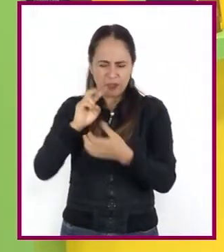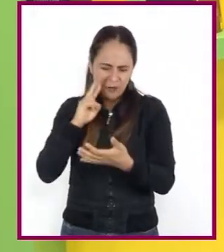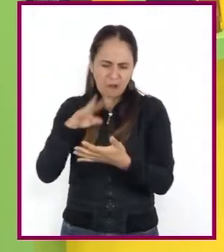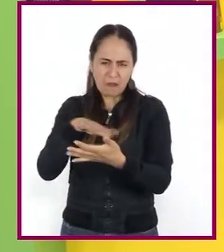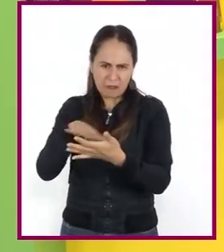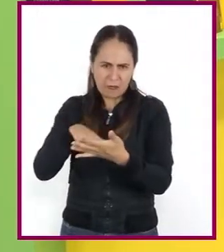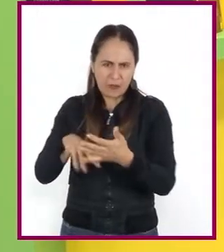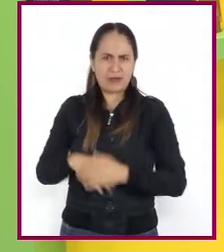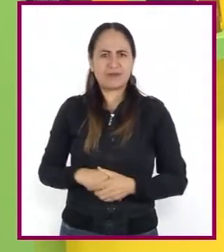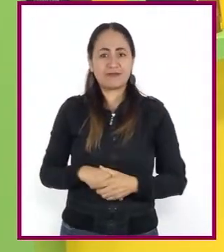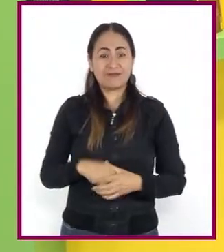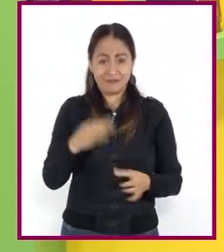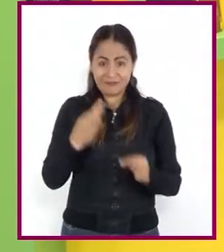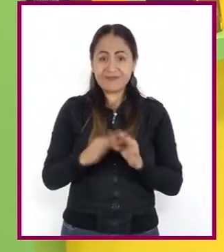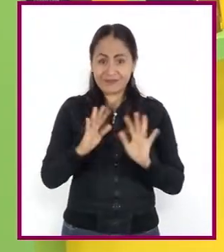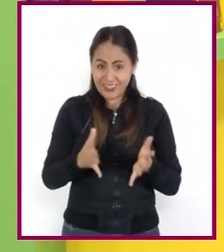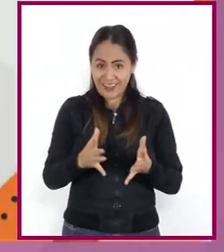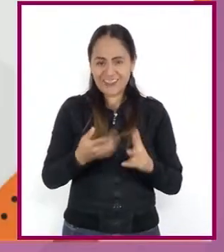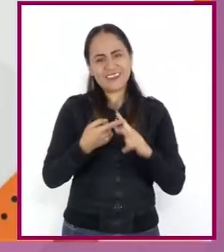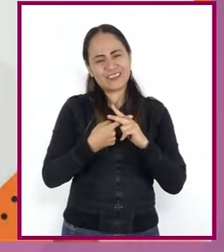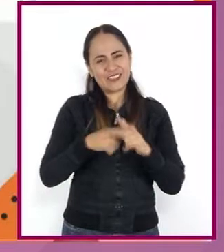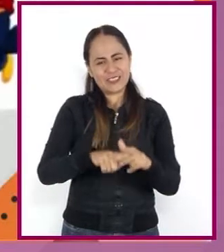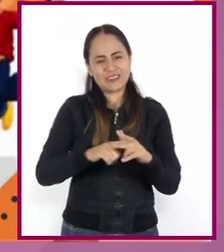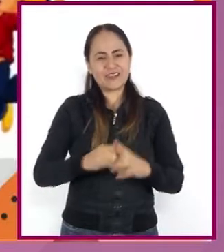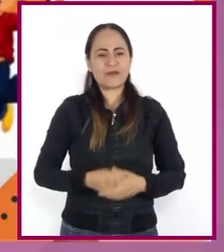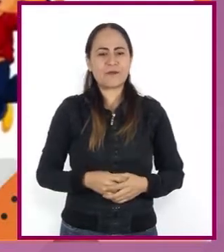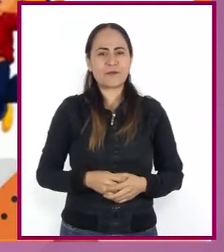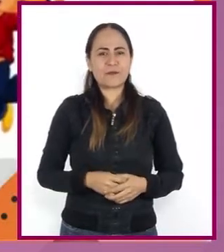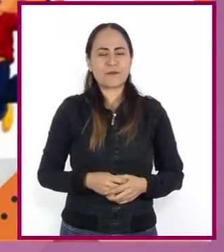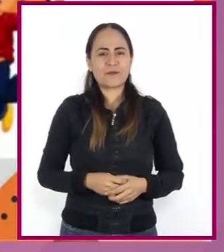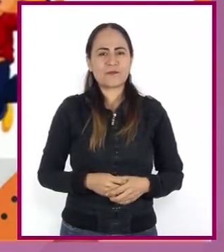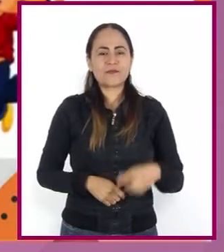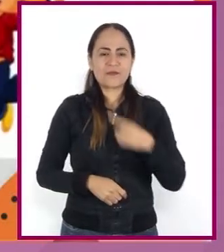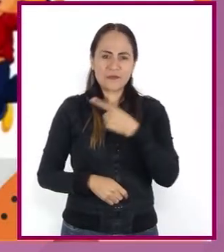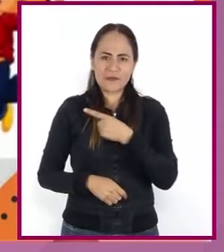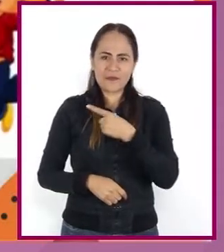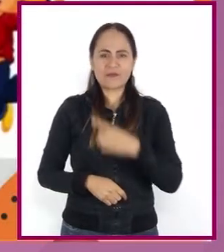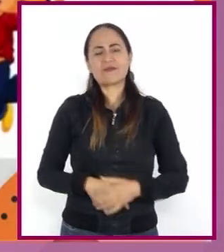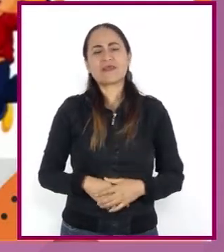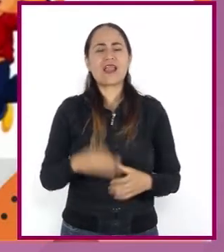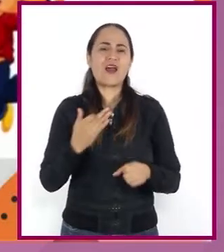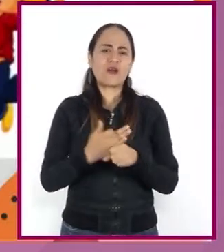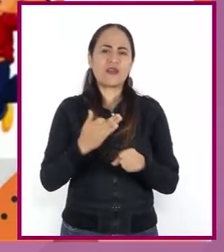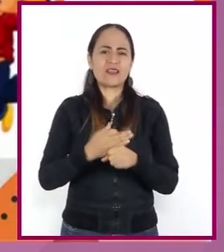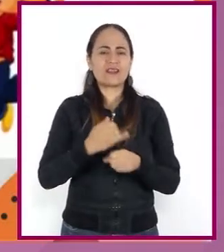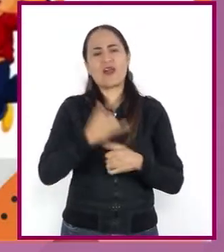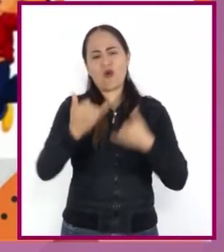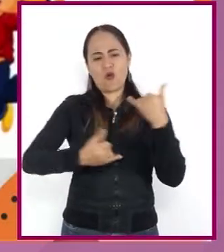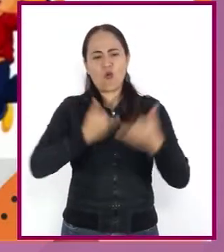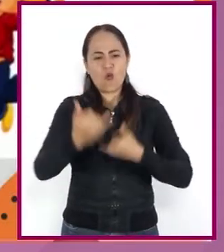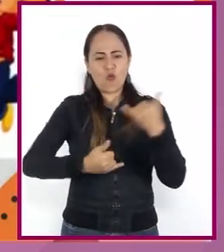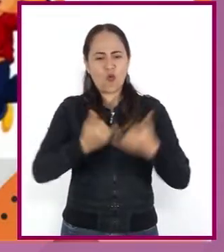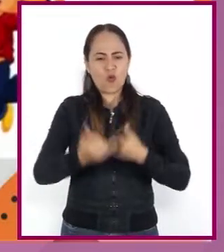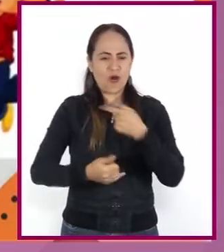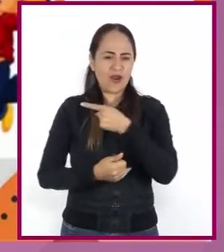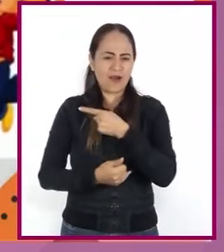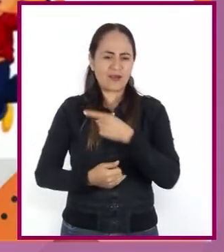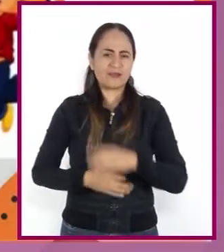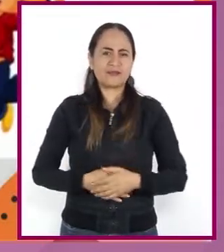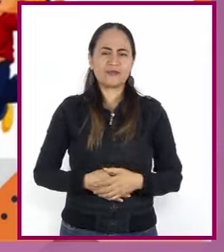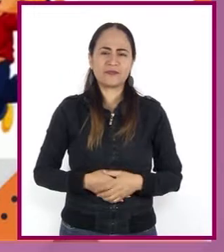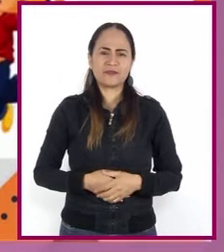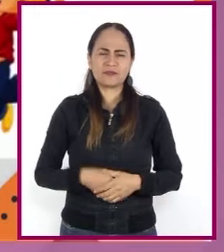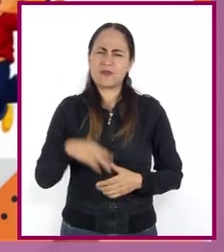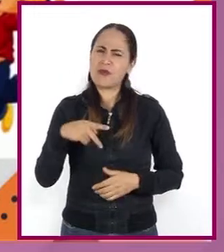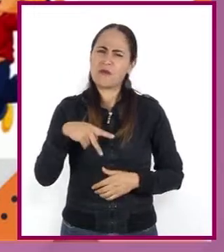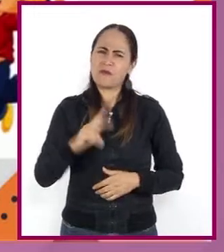listas y listos, comencemos. Maestra Carmen, mencionó que íbamos a jugar Serpientes y Escaleras, pero ¿de